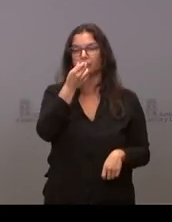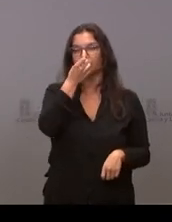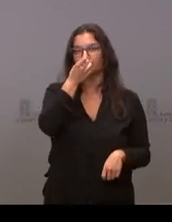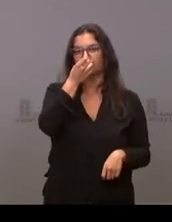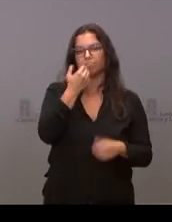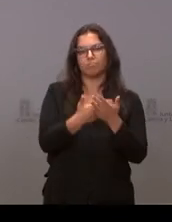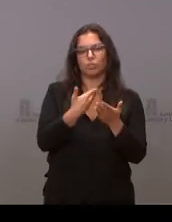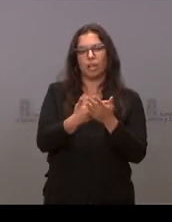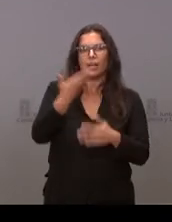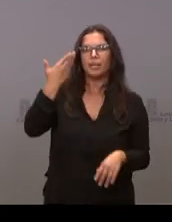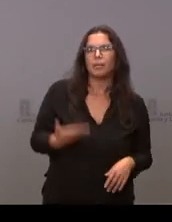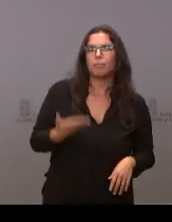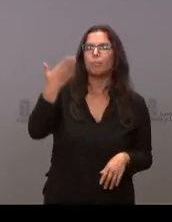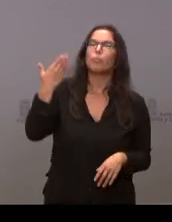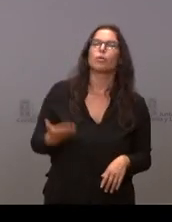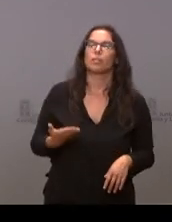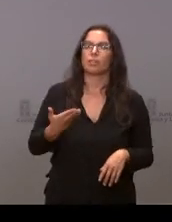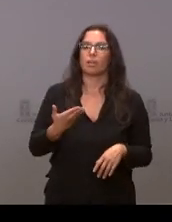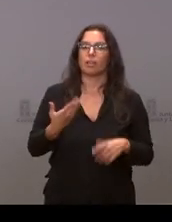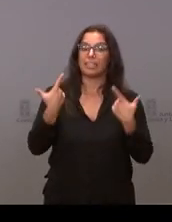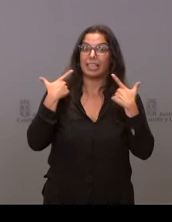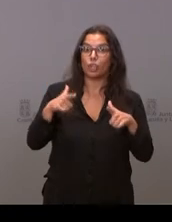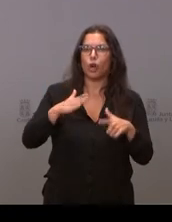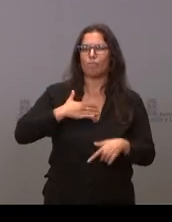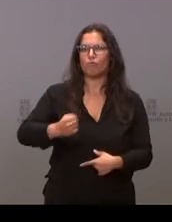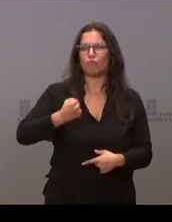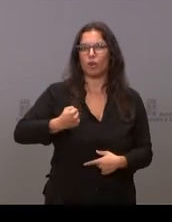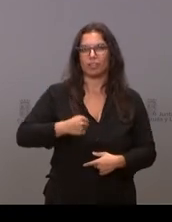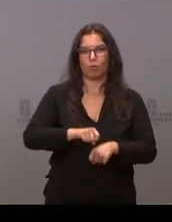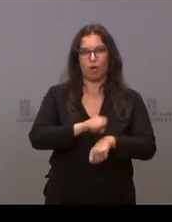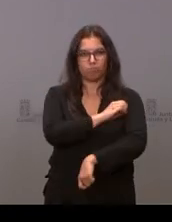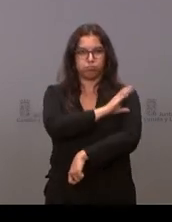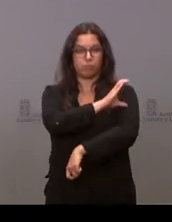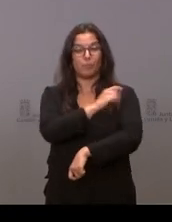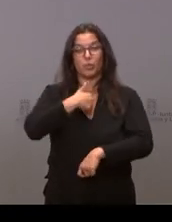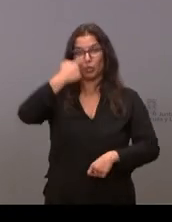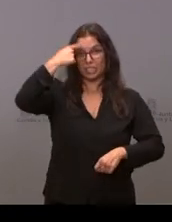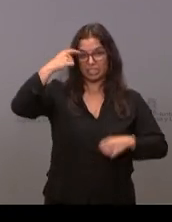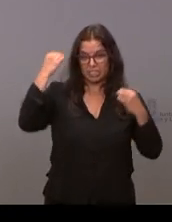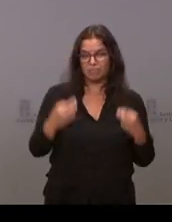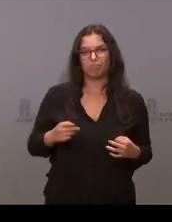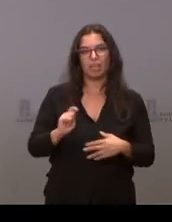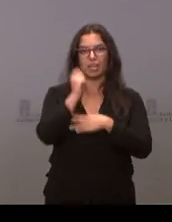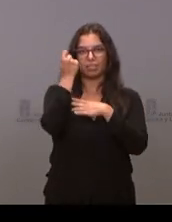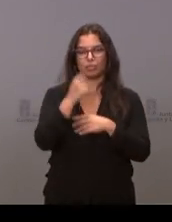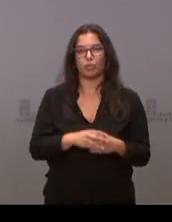importancia, esa potencia de nuestro sector primario. Estoy seguro de que va a ser un éxito.